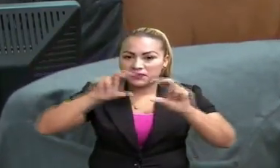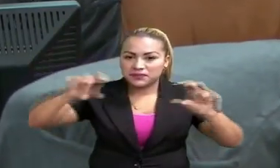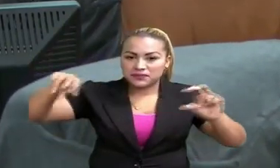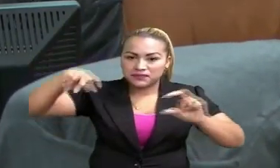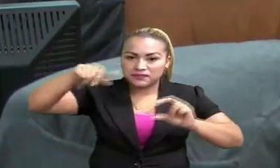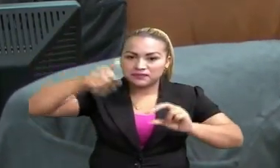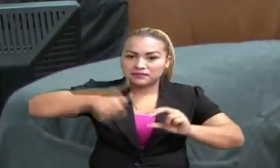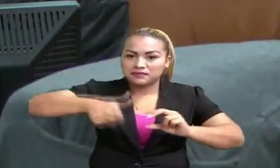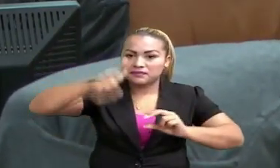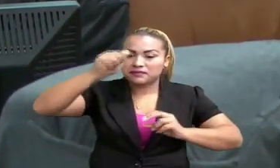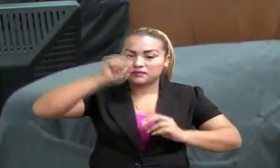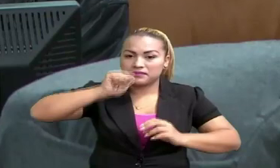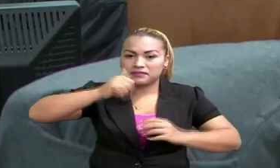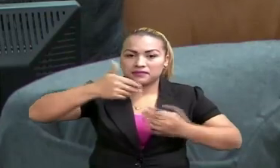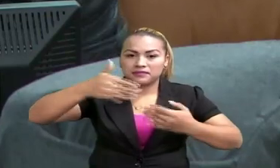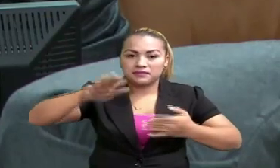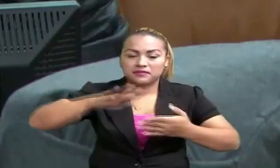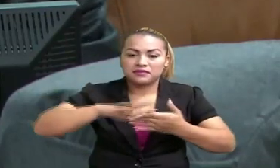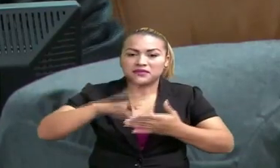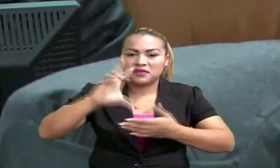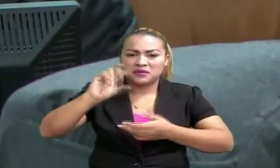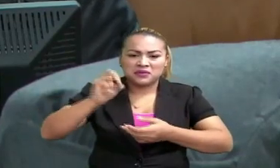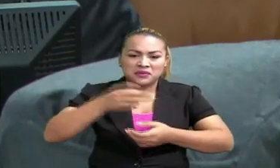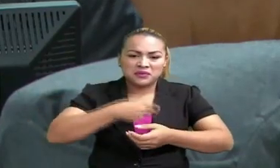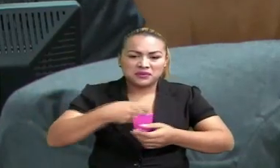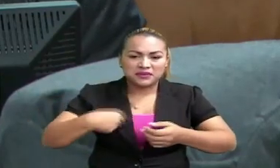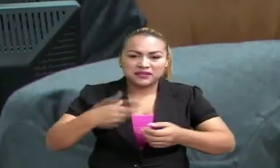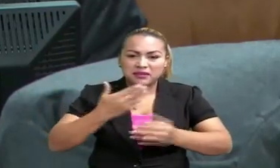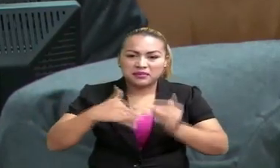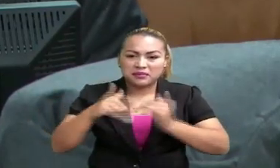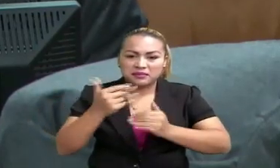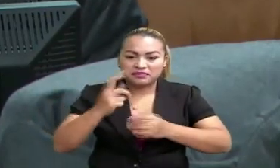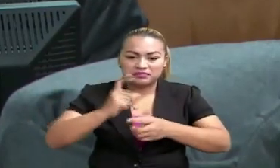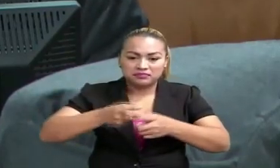ya no haya alcantarillado sanitario, que hagamos la mitad